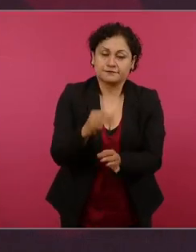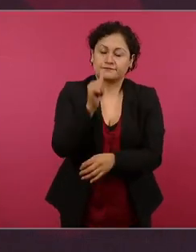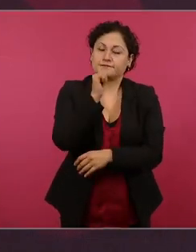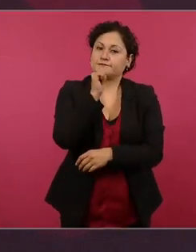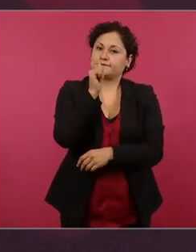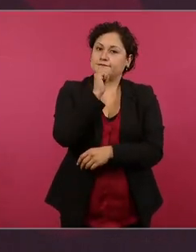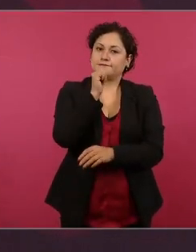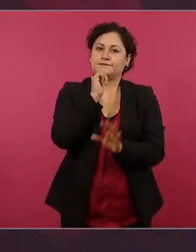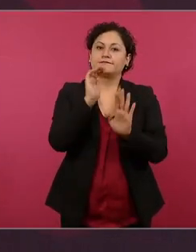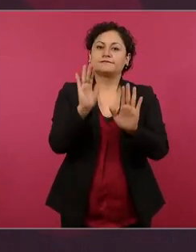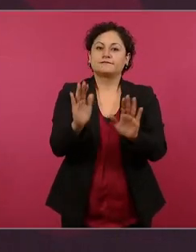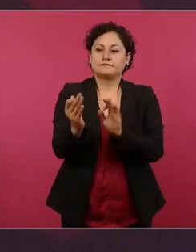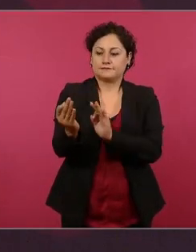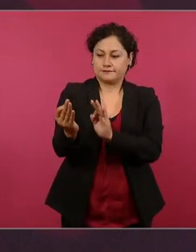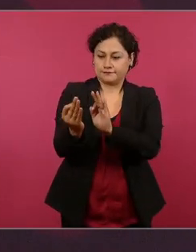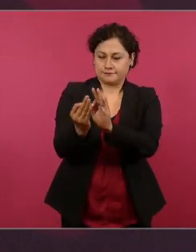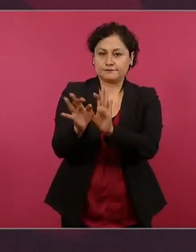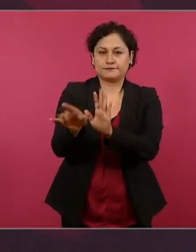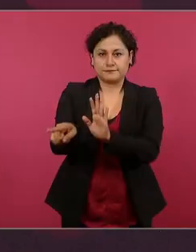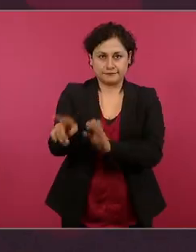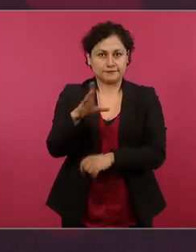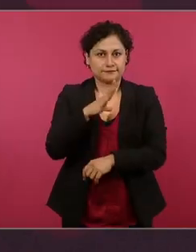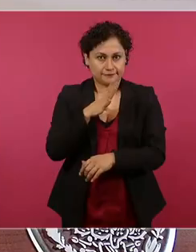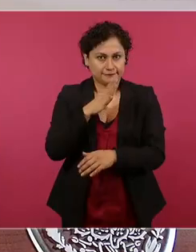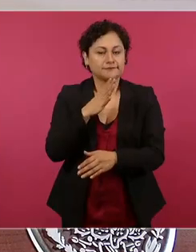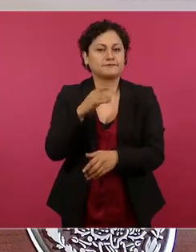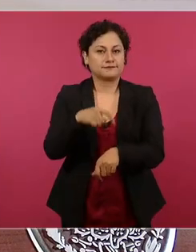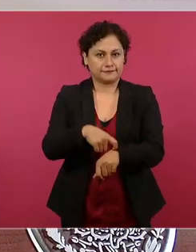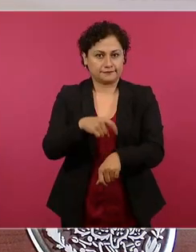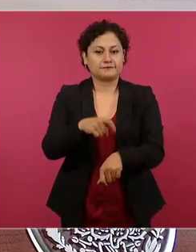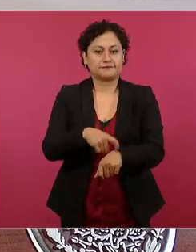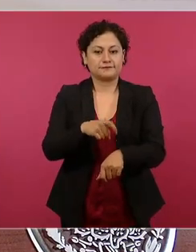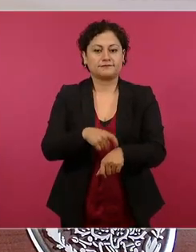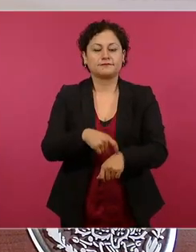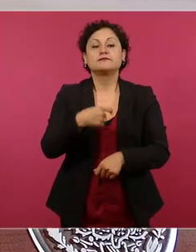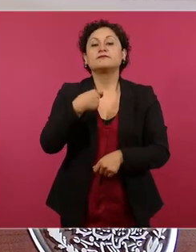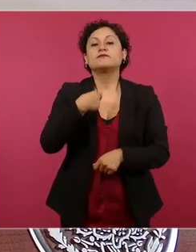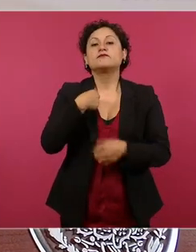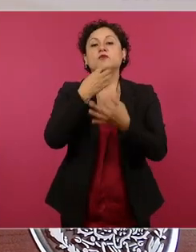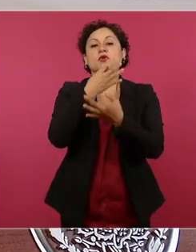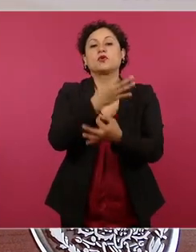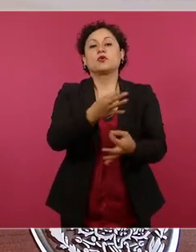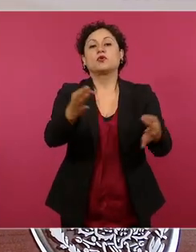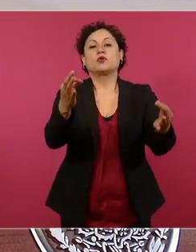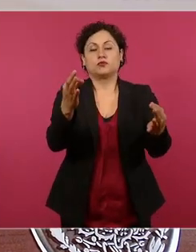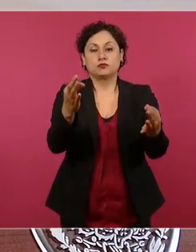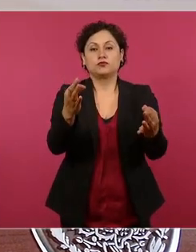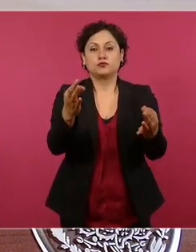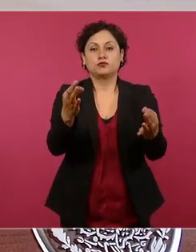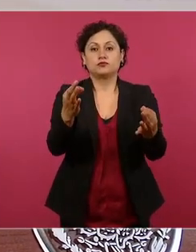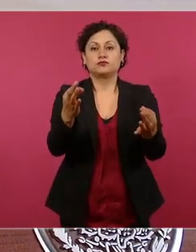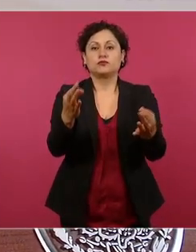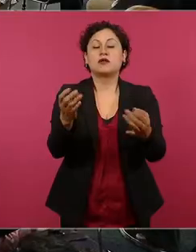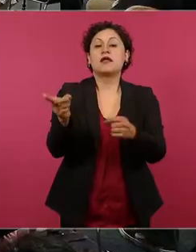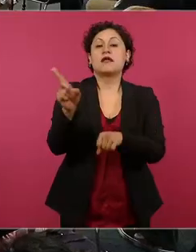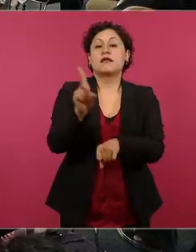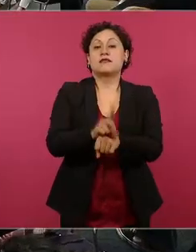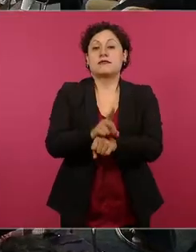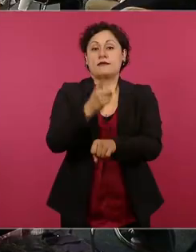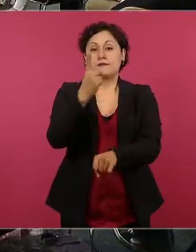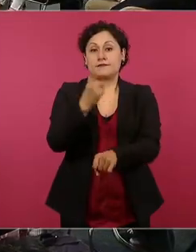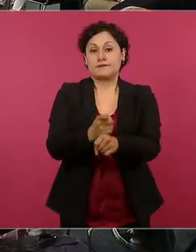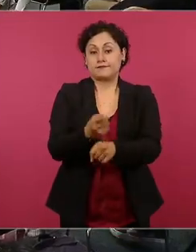nos falta tiempo. Yo voy a informar en el Zócalo el día primero de